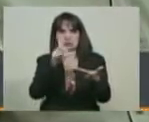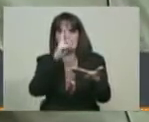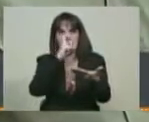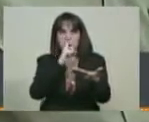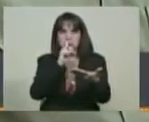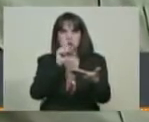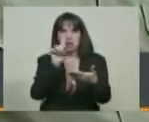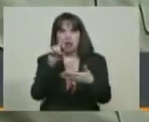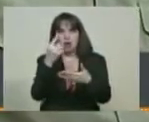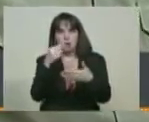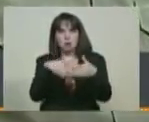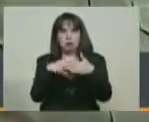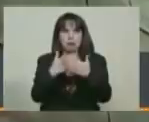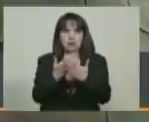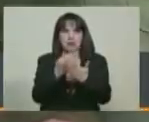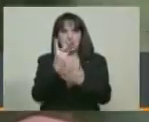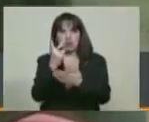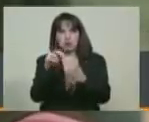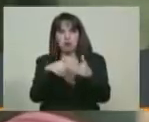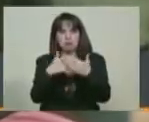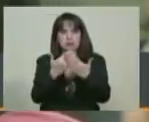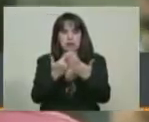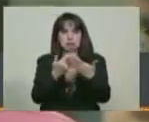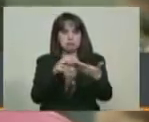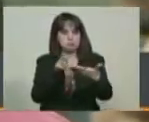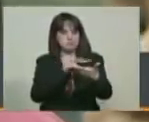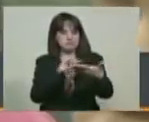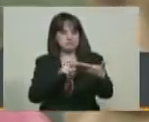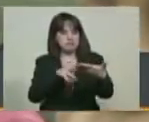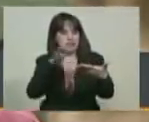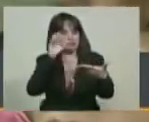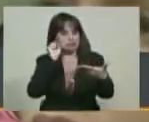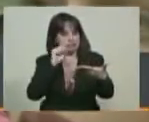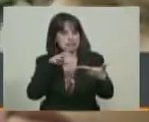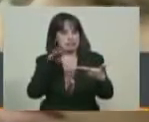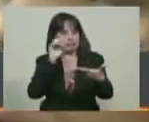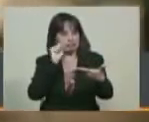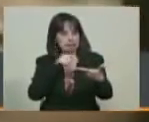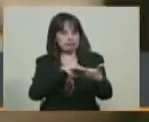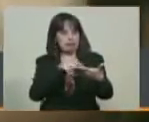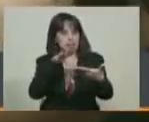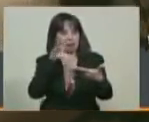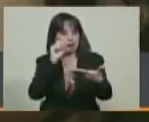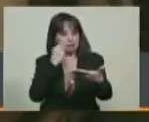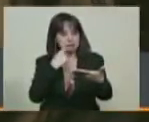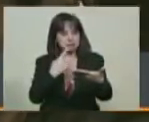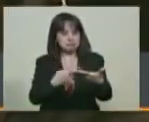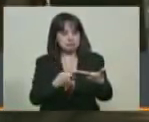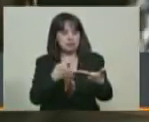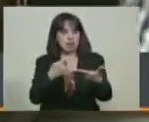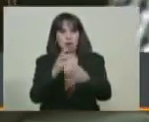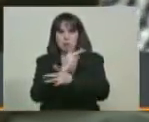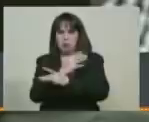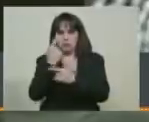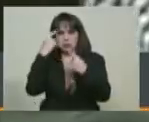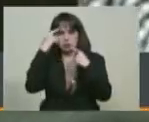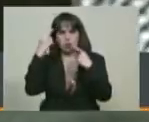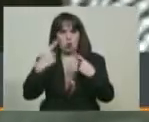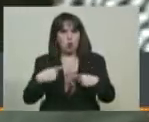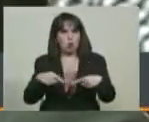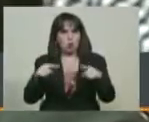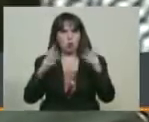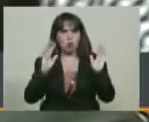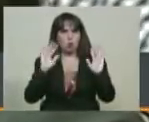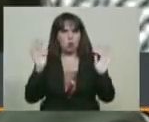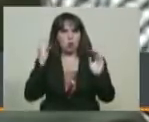2 de la mañana para tratar de entender. Pero todavía era niño, todavía jugaba solo,